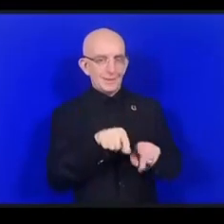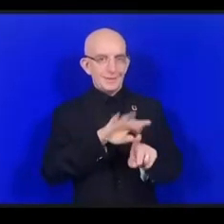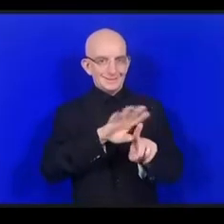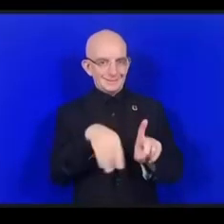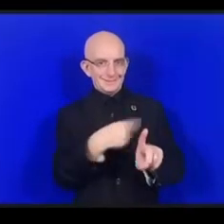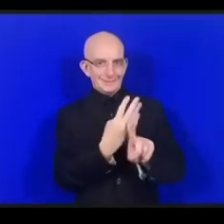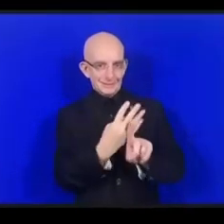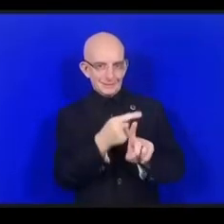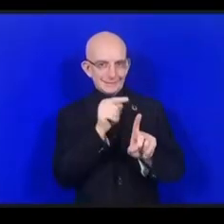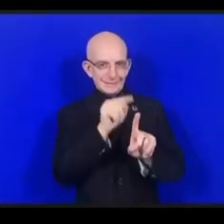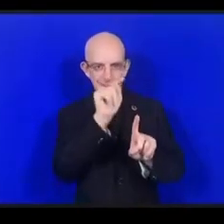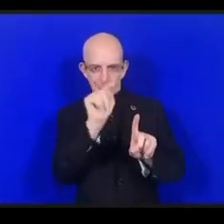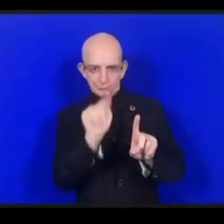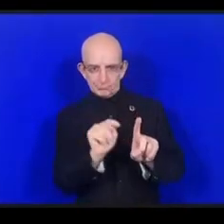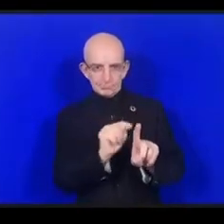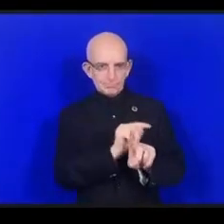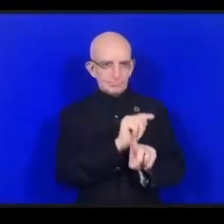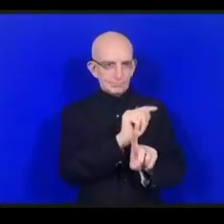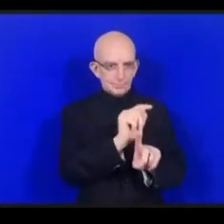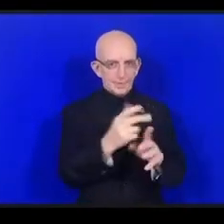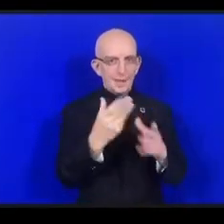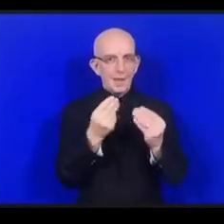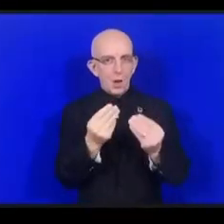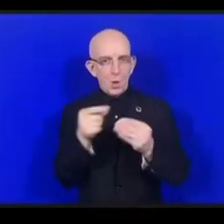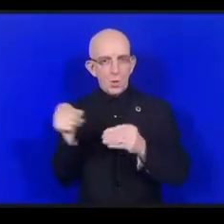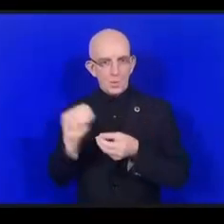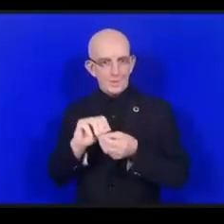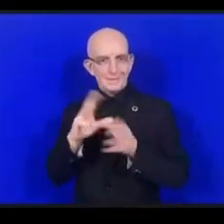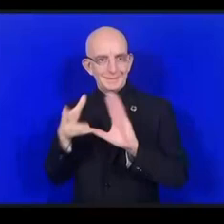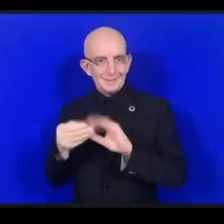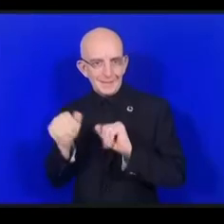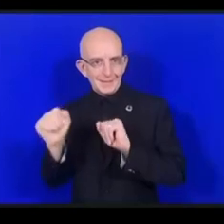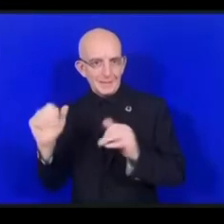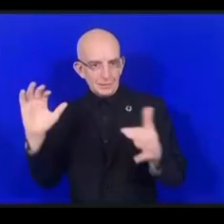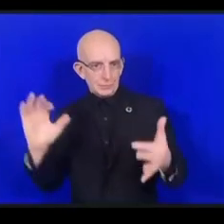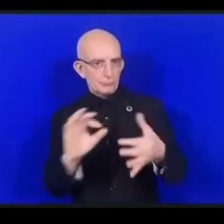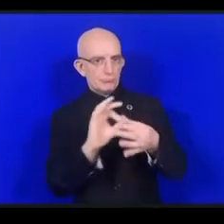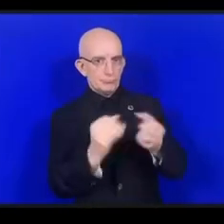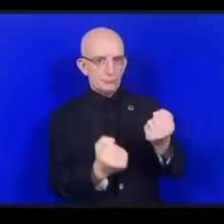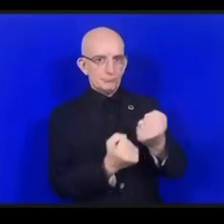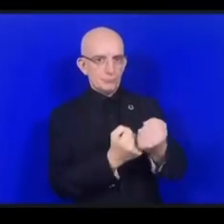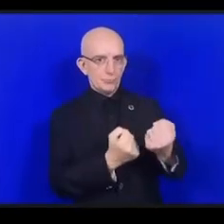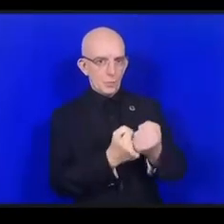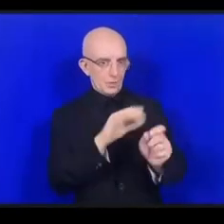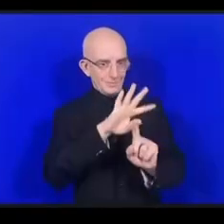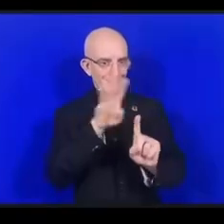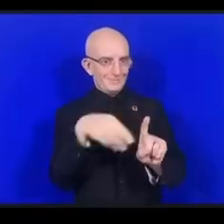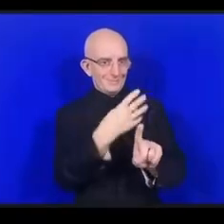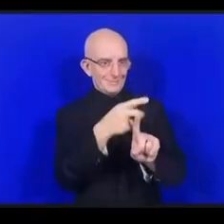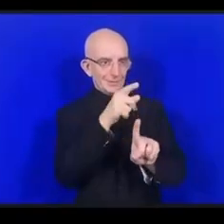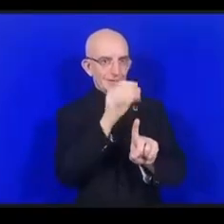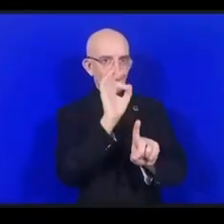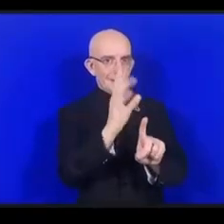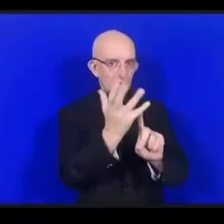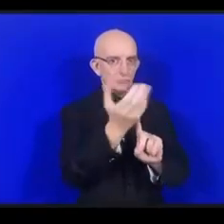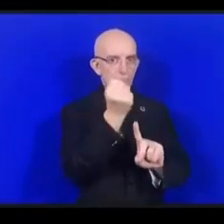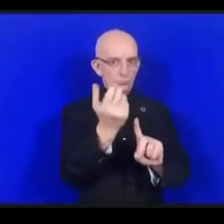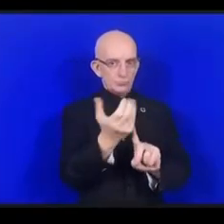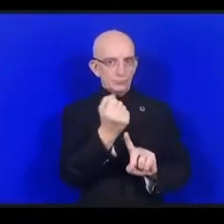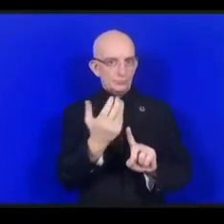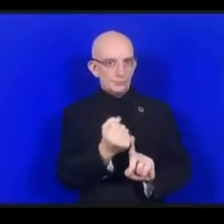podría utilizar para ayudarnos a lograr esas esos objetivos y comenzamos a revisar la lista